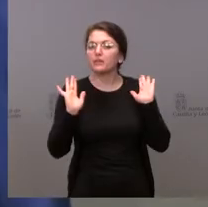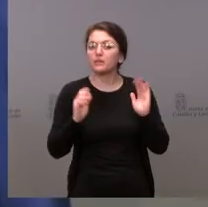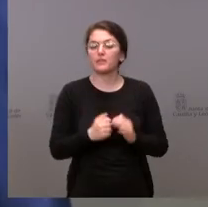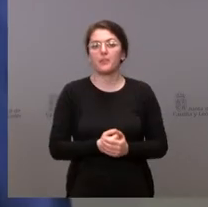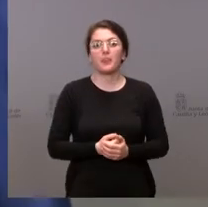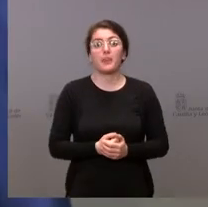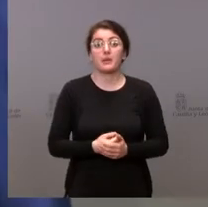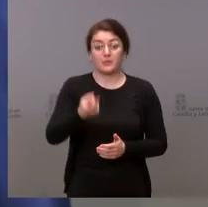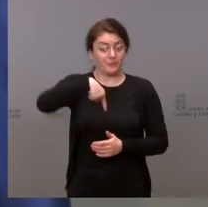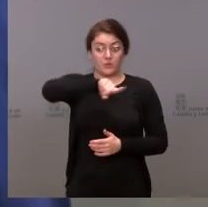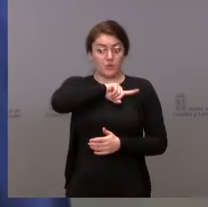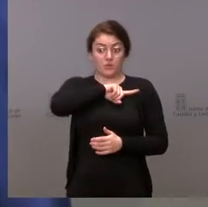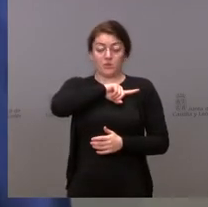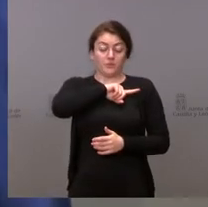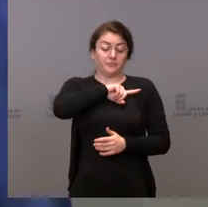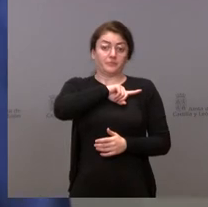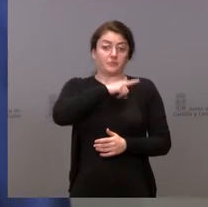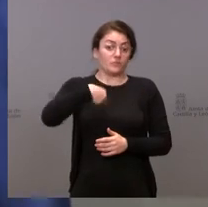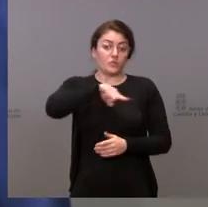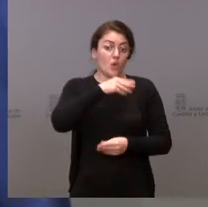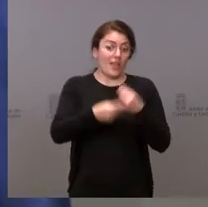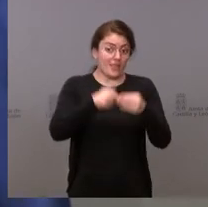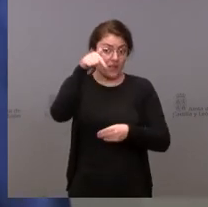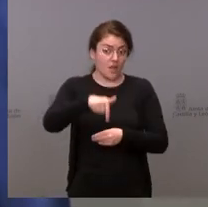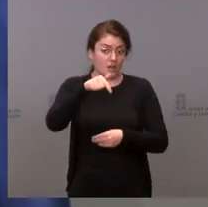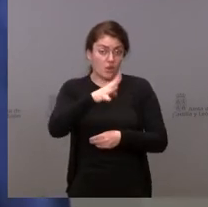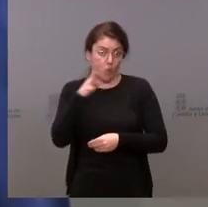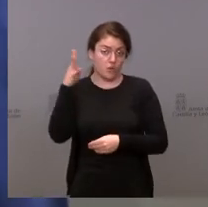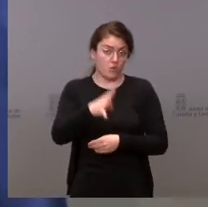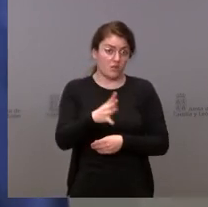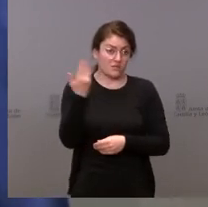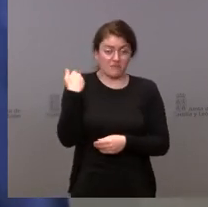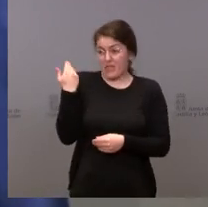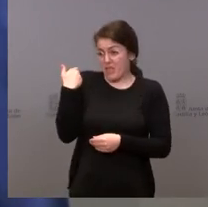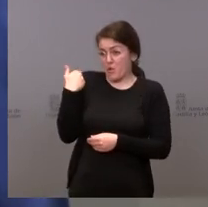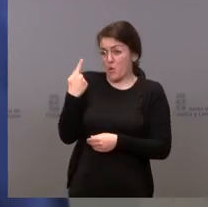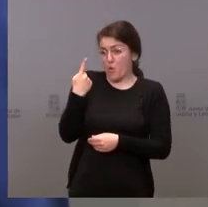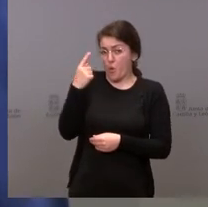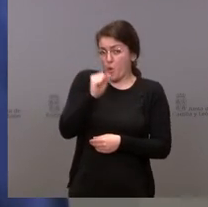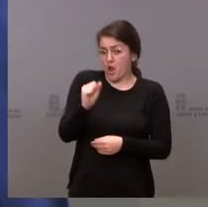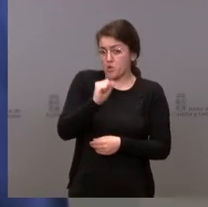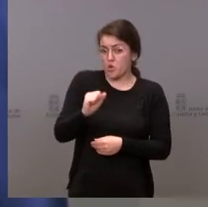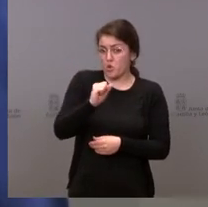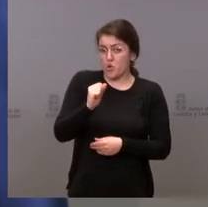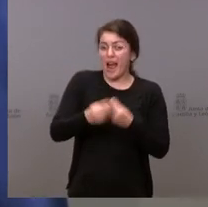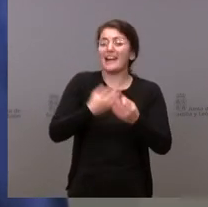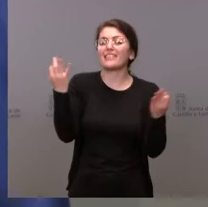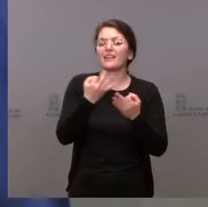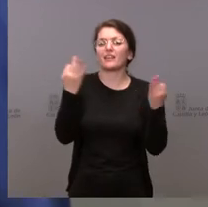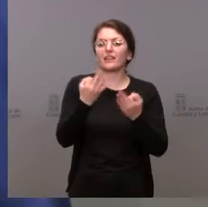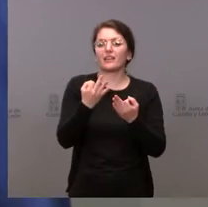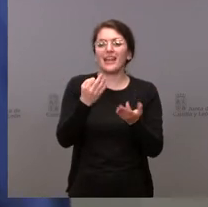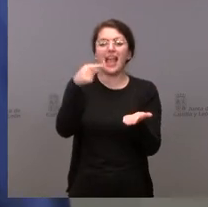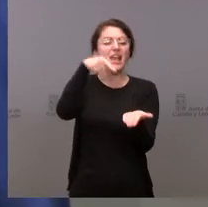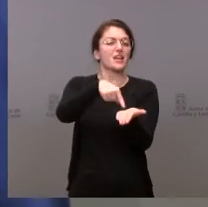pues nosotros lo que hemos hecho esta legislatura y ahora hace menos de un año es eliminar en castilla y león' el impuesto de sucesiones